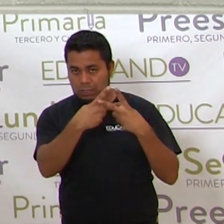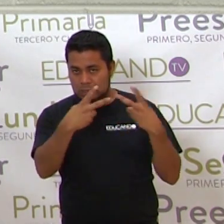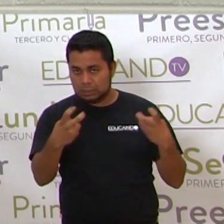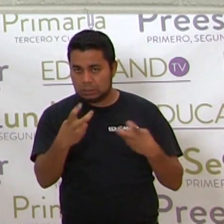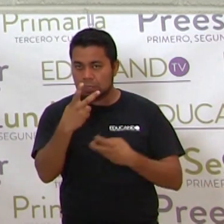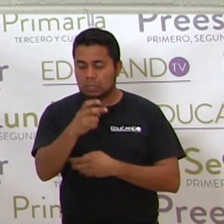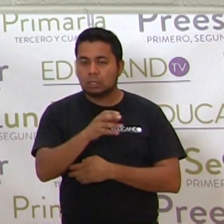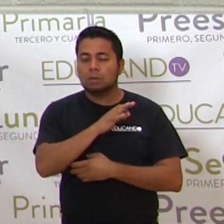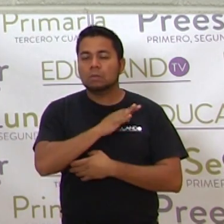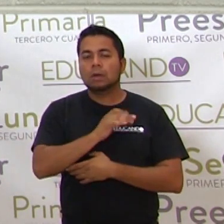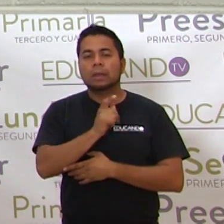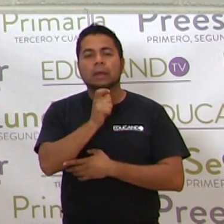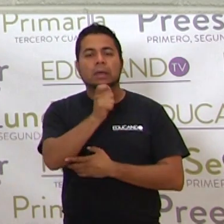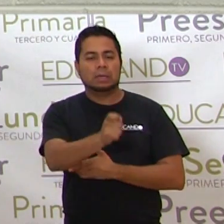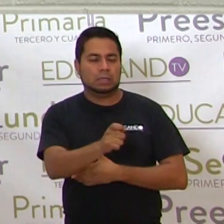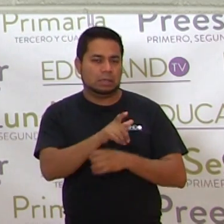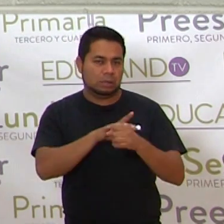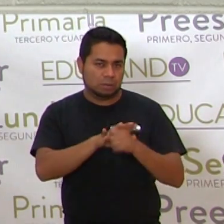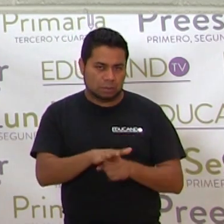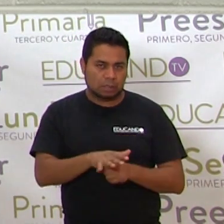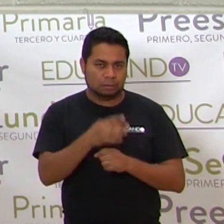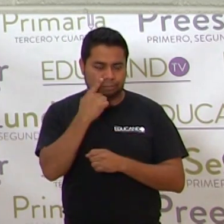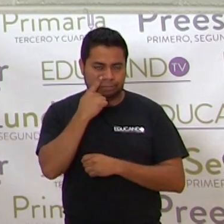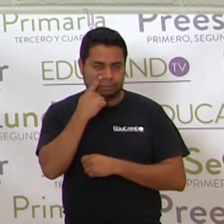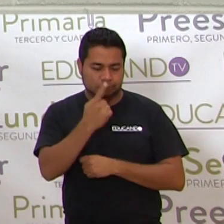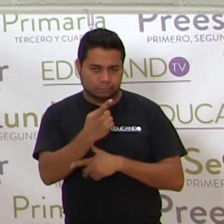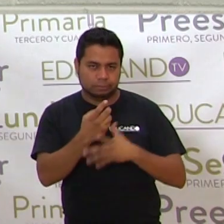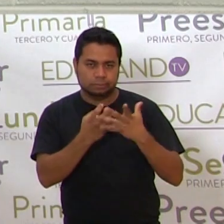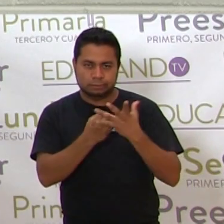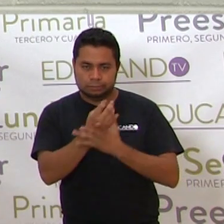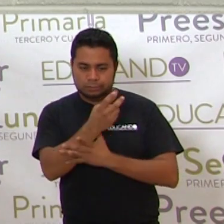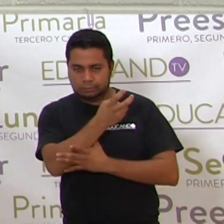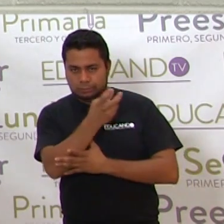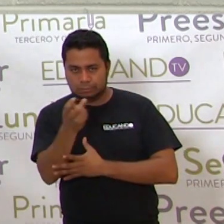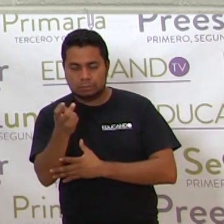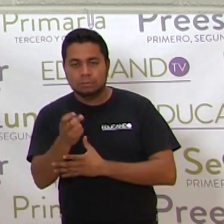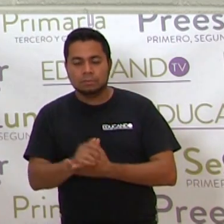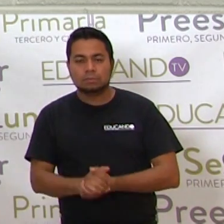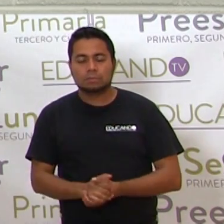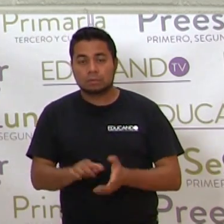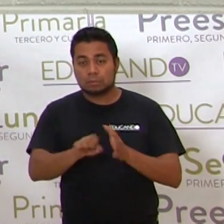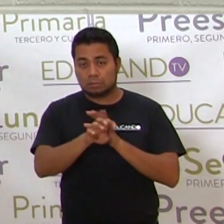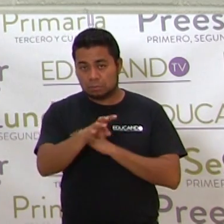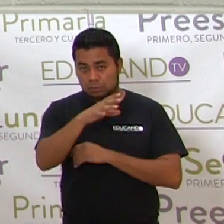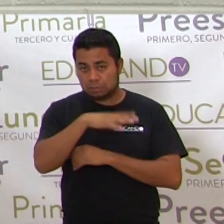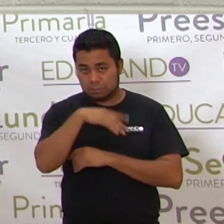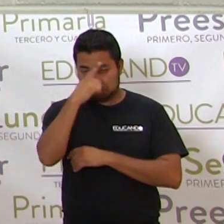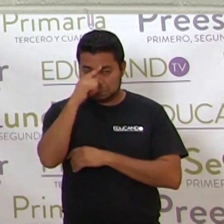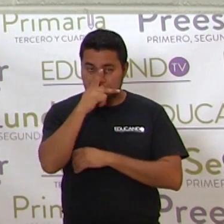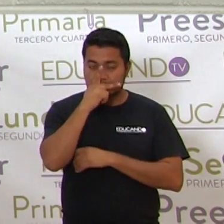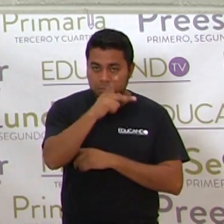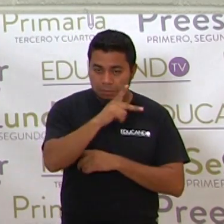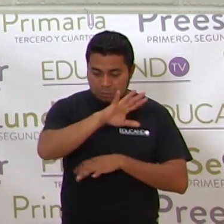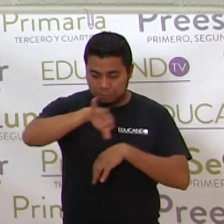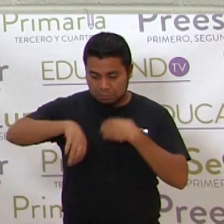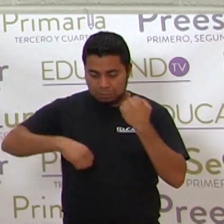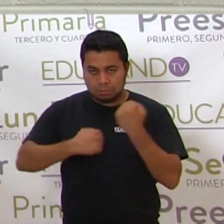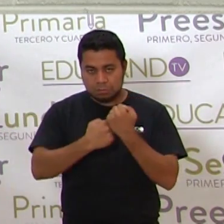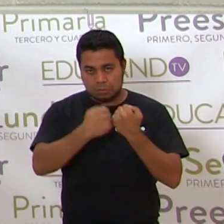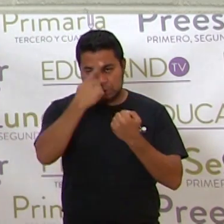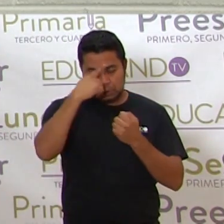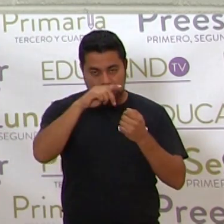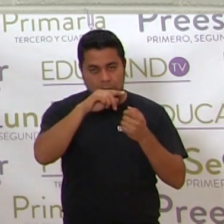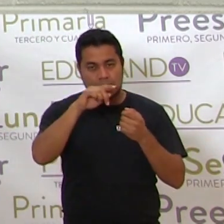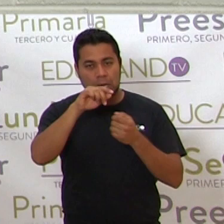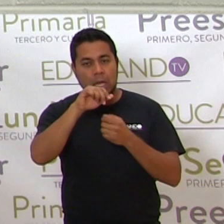por consecuencia lo siguiente. Cuando ya tenemos las palabras que complementan los